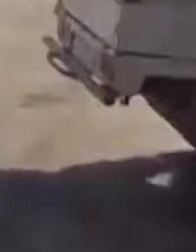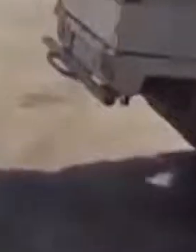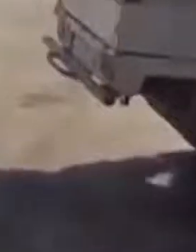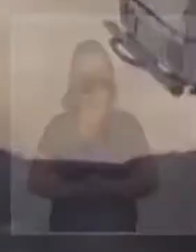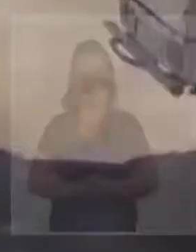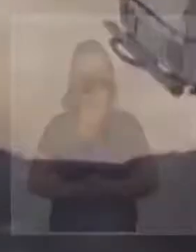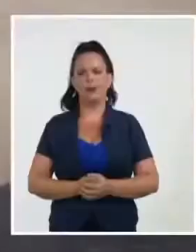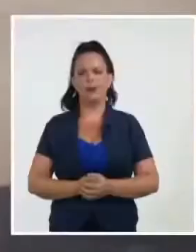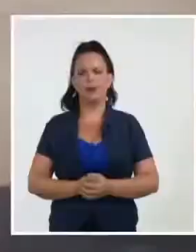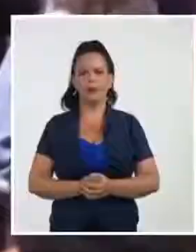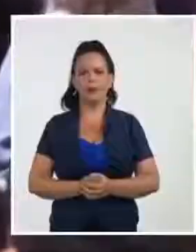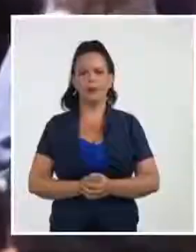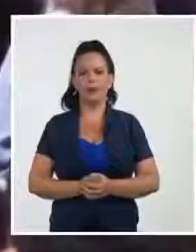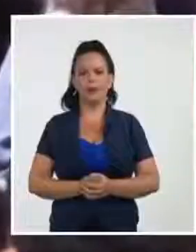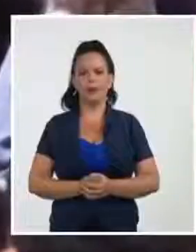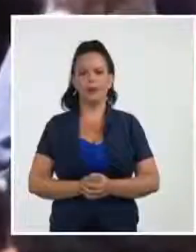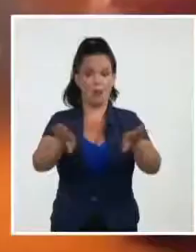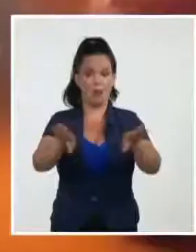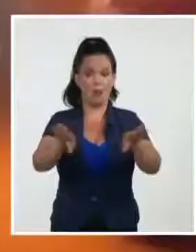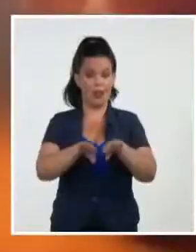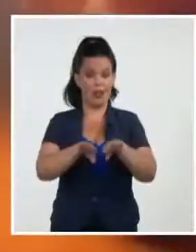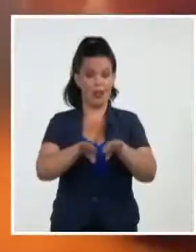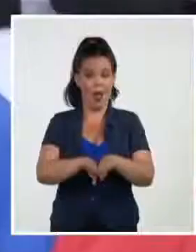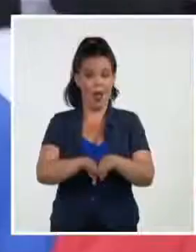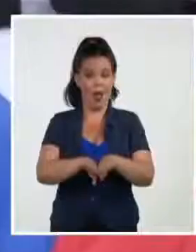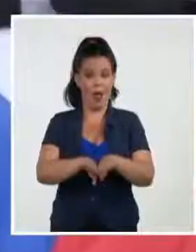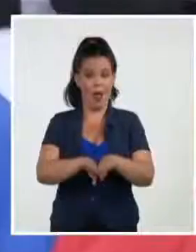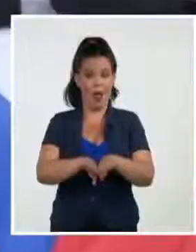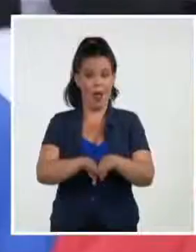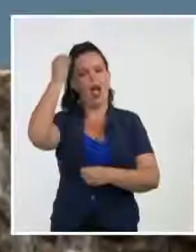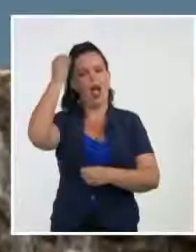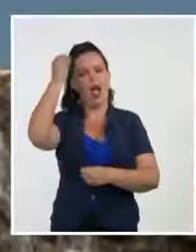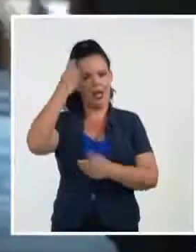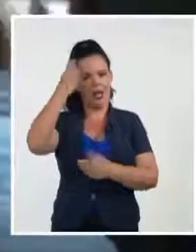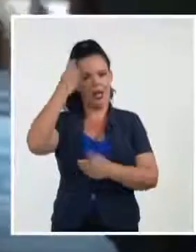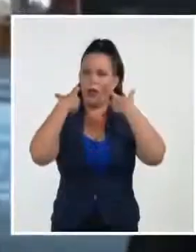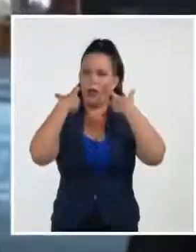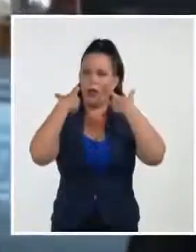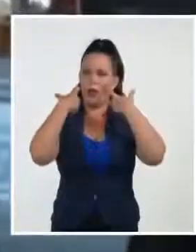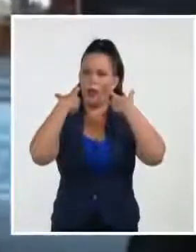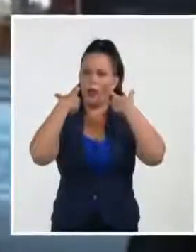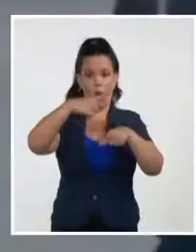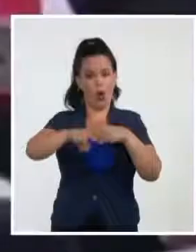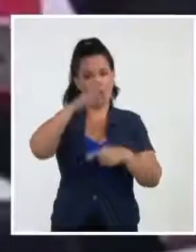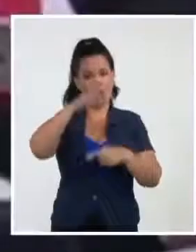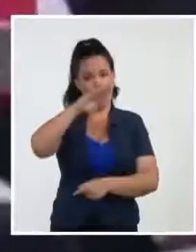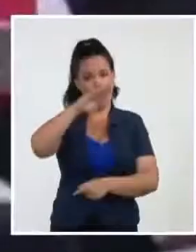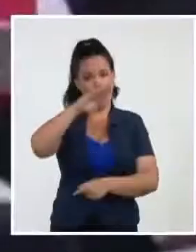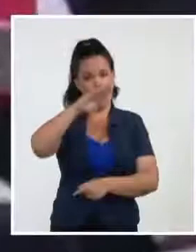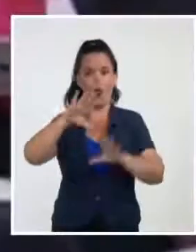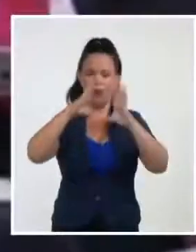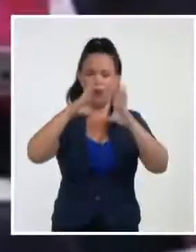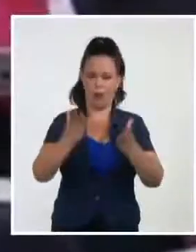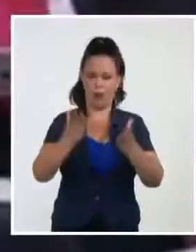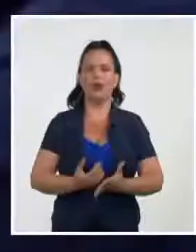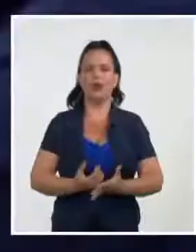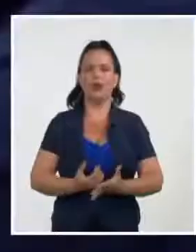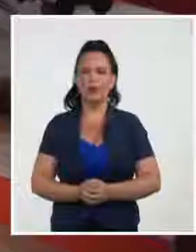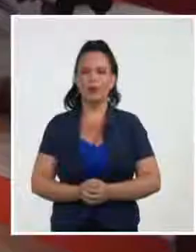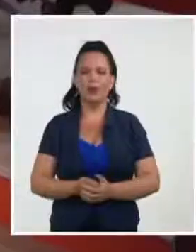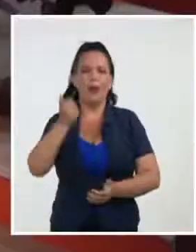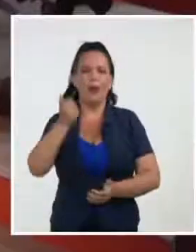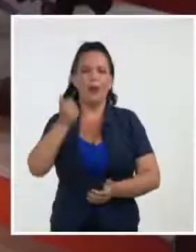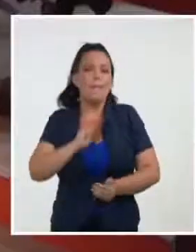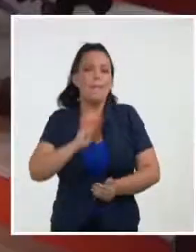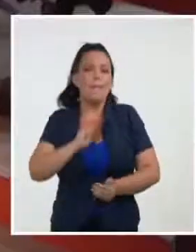Un espacio para el análisis de los más importantes acontecimientos de Cuba y el resto del mundo. Más de